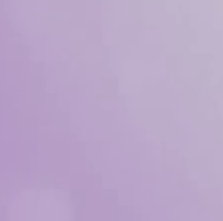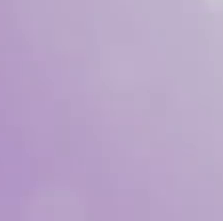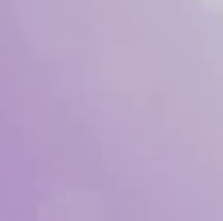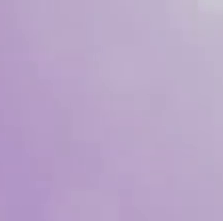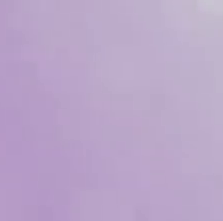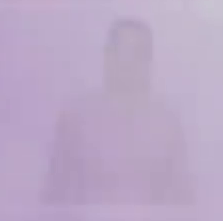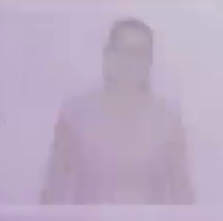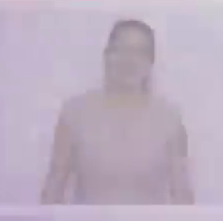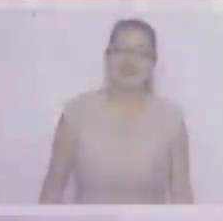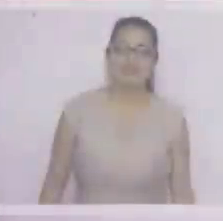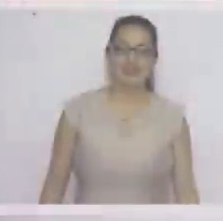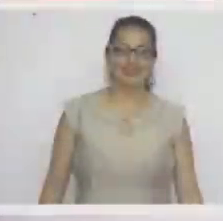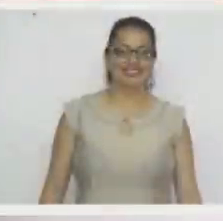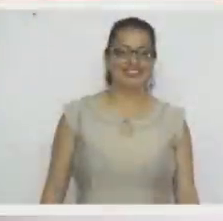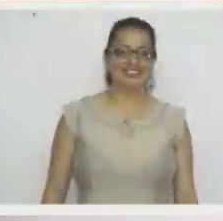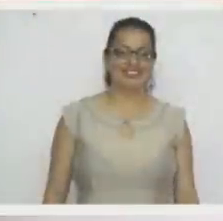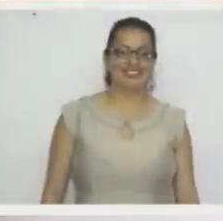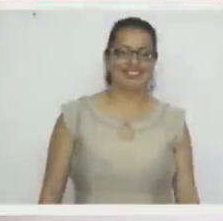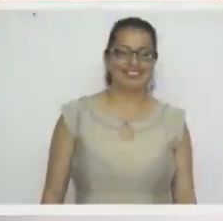Bueno,